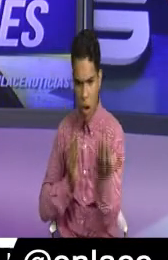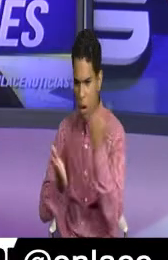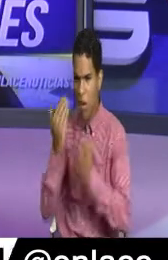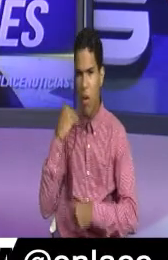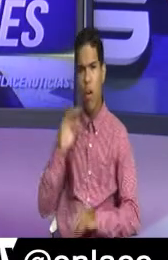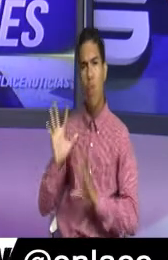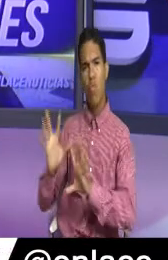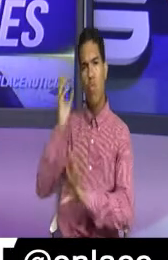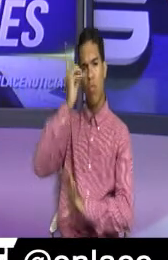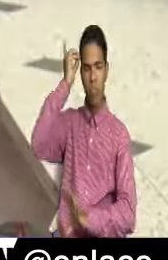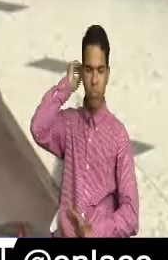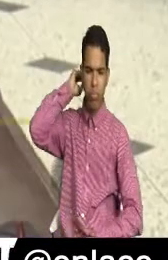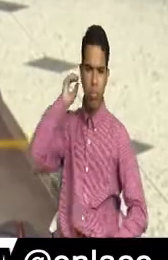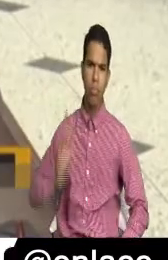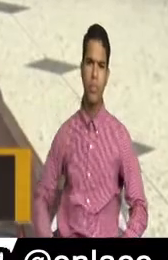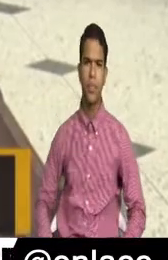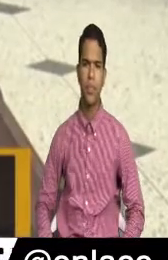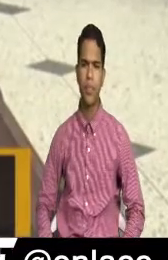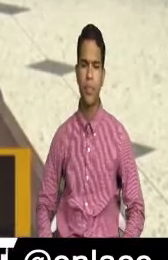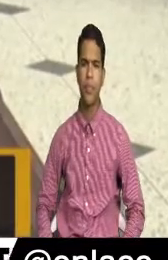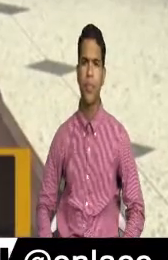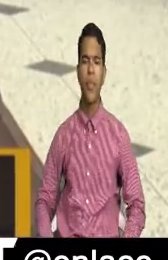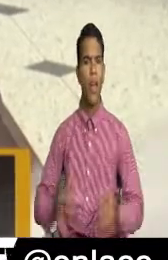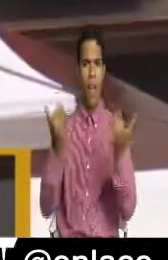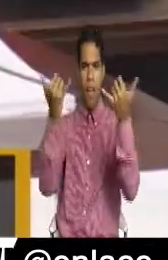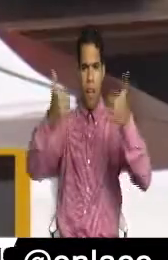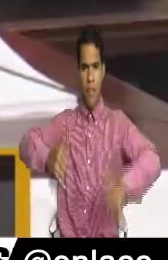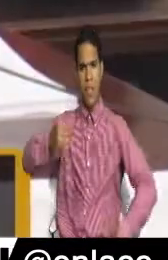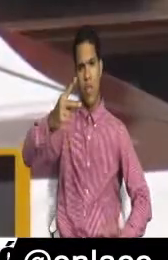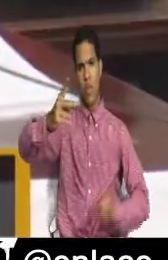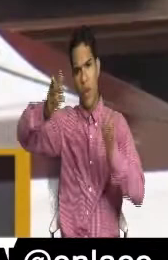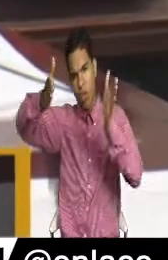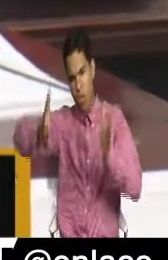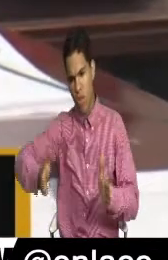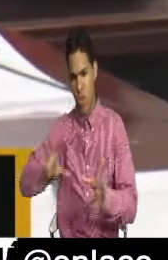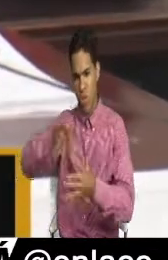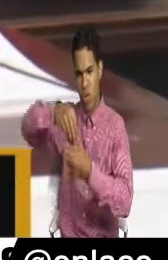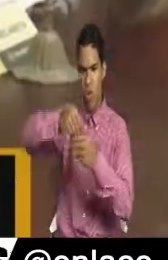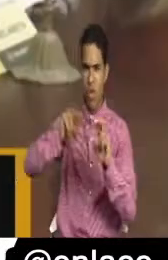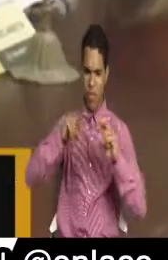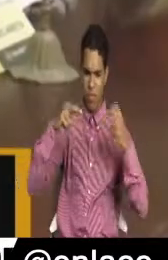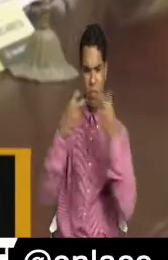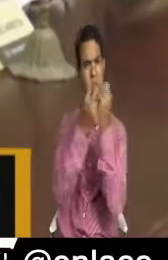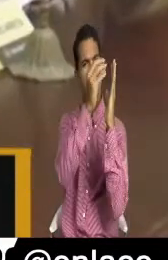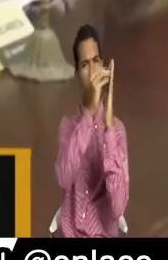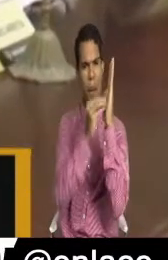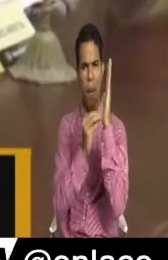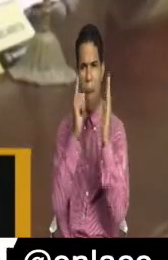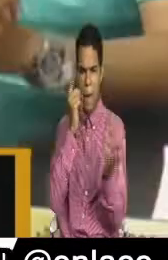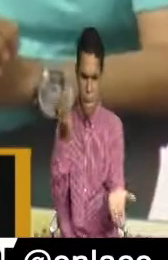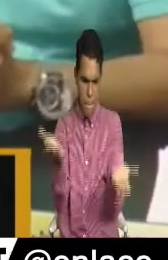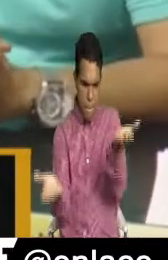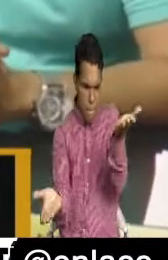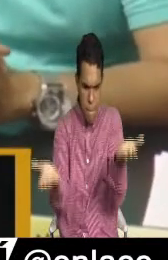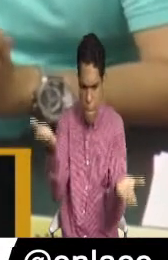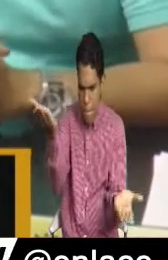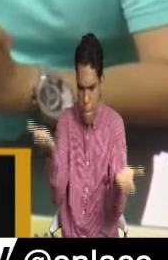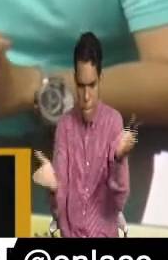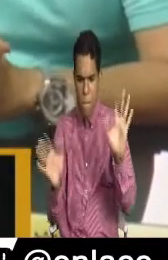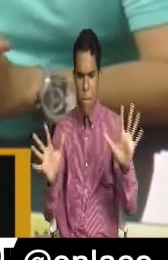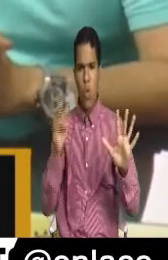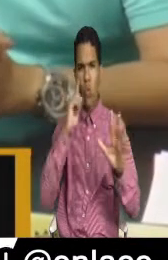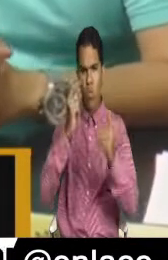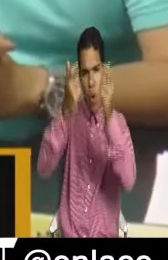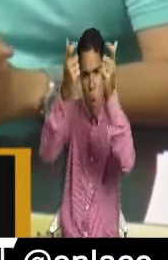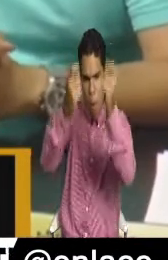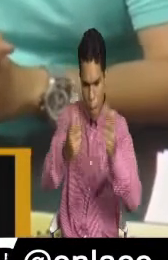Echeverría. Terminó el segundo periodo de sesiones ordinarias del Consejo Municipal de Barranca Bermeja, cuyo balance de actividades es entregado por el presidente de